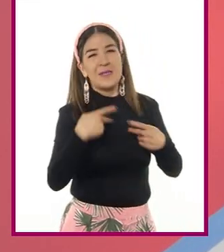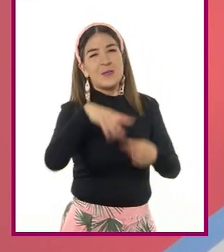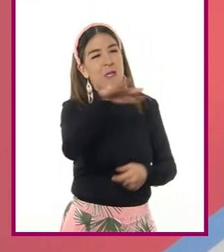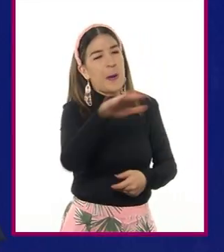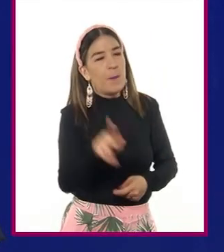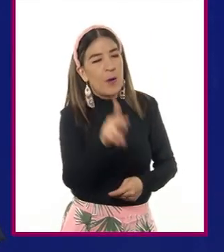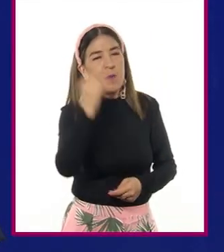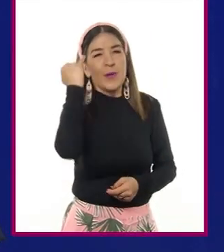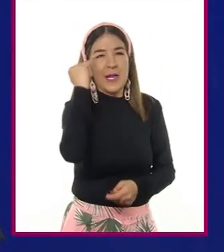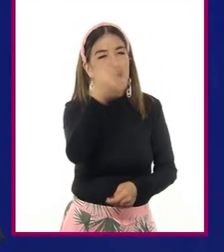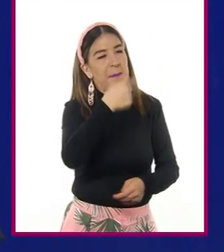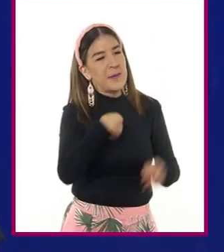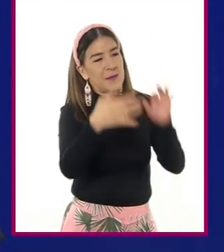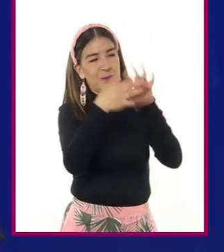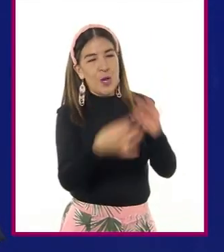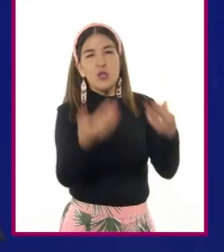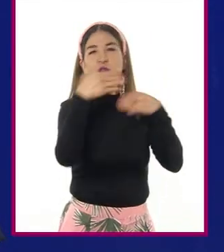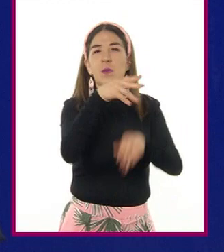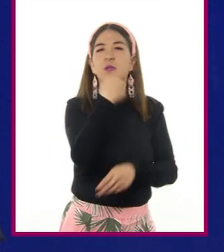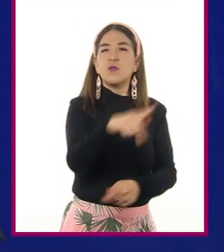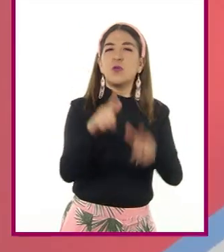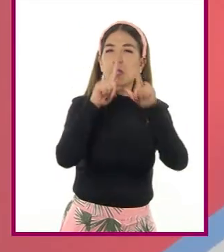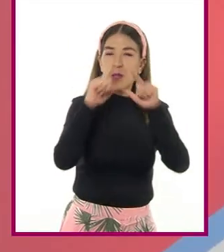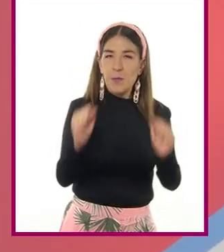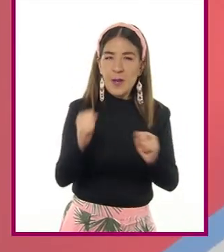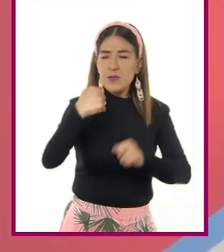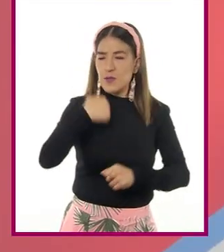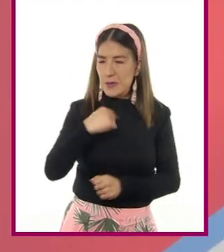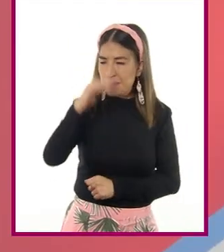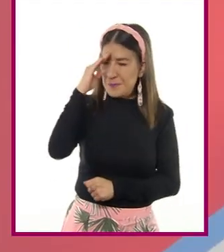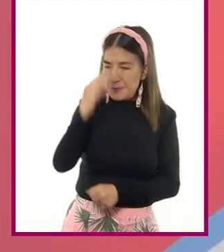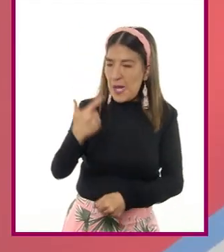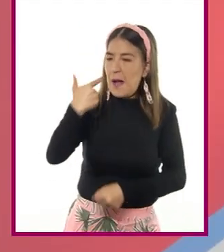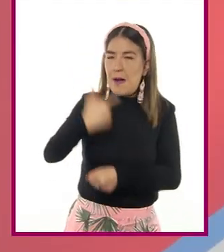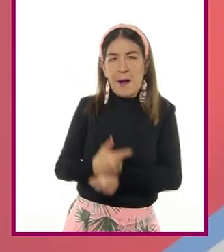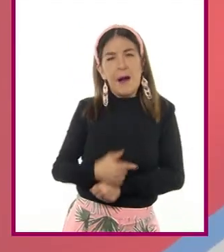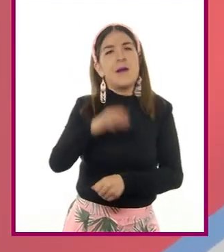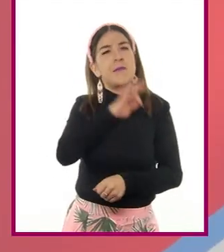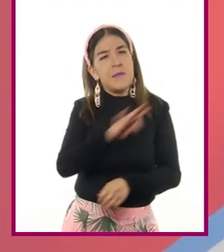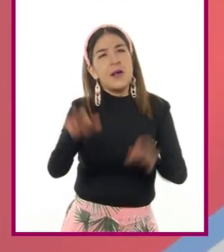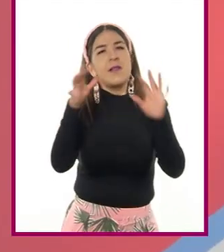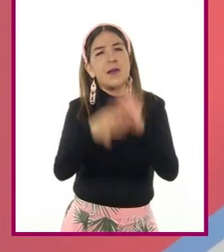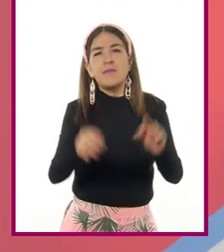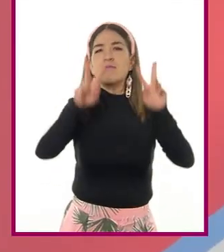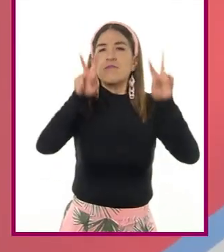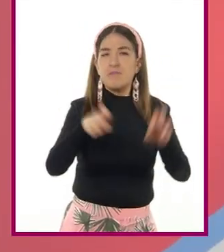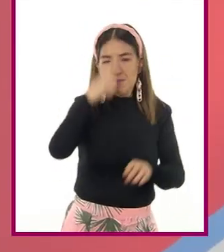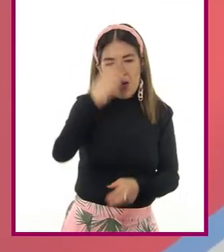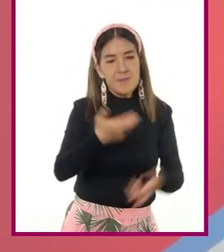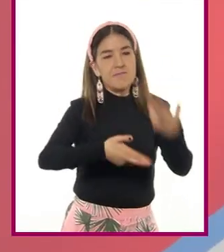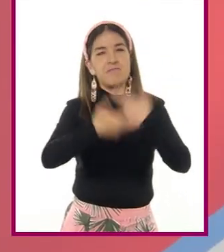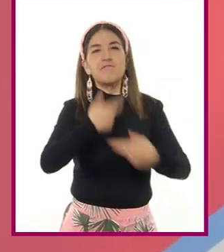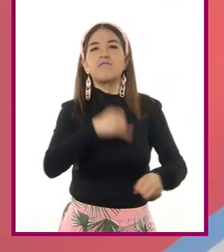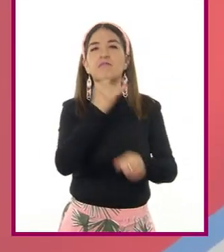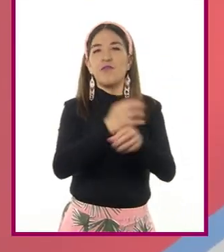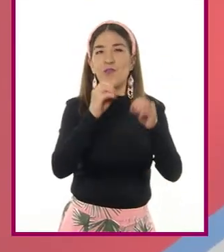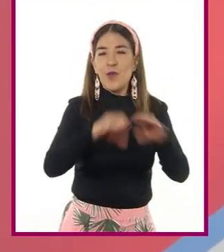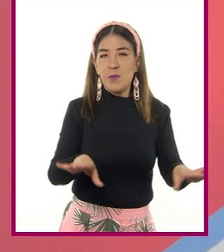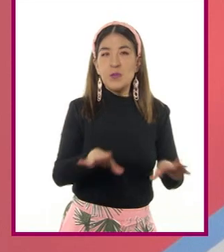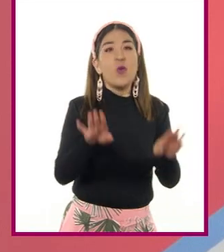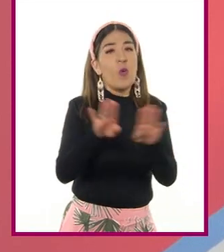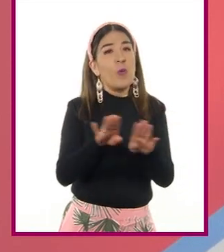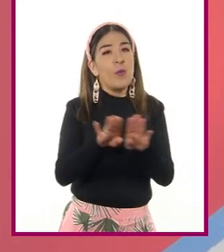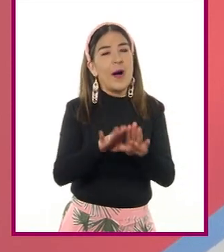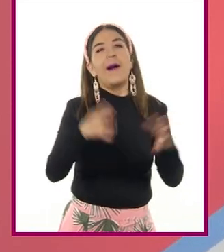su lengua, me di cuenta de una forma muy sencilla para abordar algunos temas y recuperar información. Es por medio